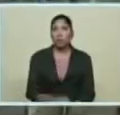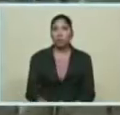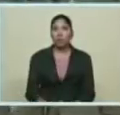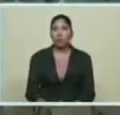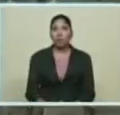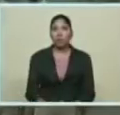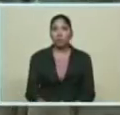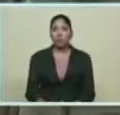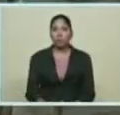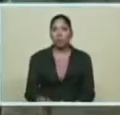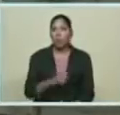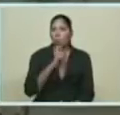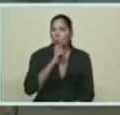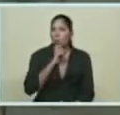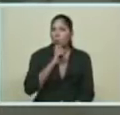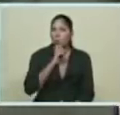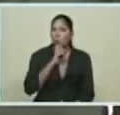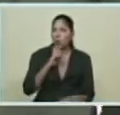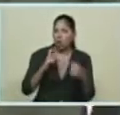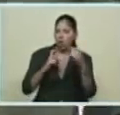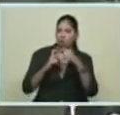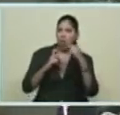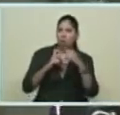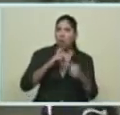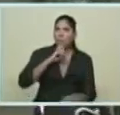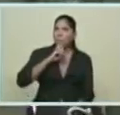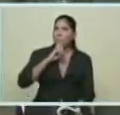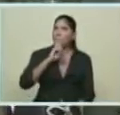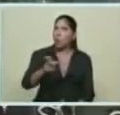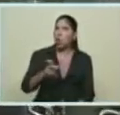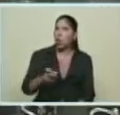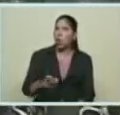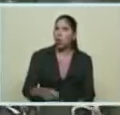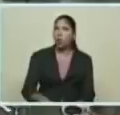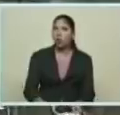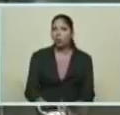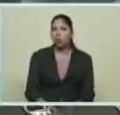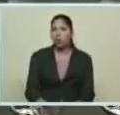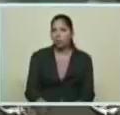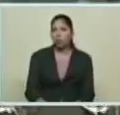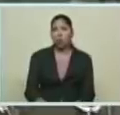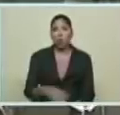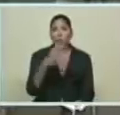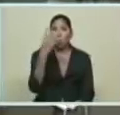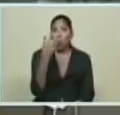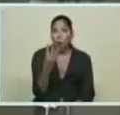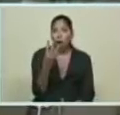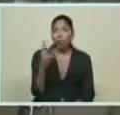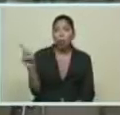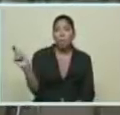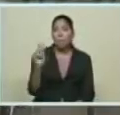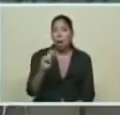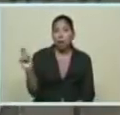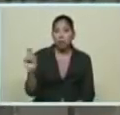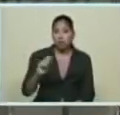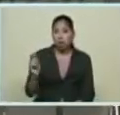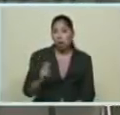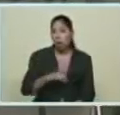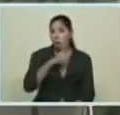El odio que manifestaron durante estos cuatro largos meses de